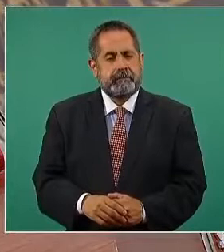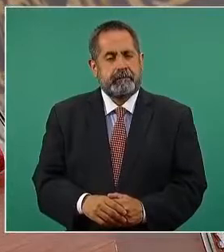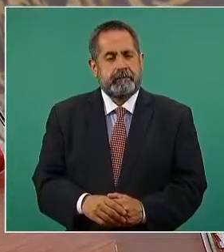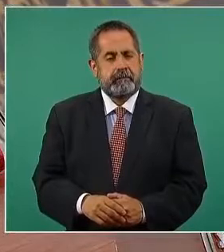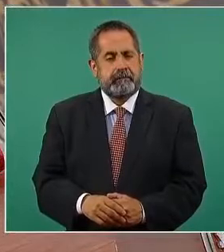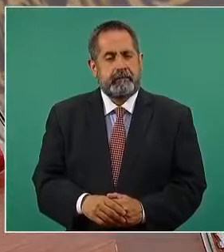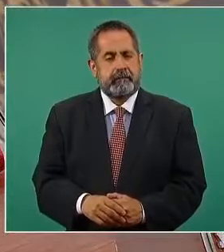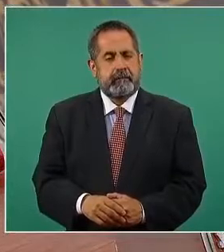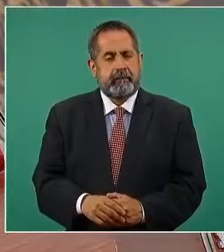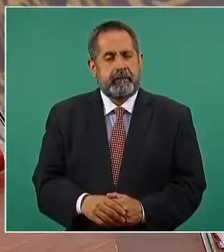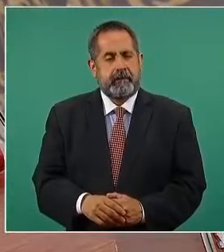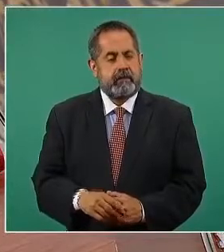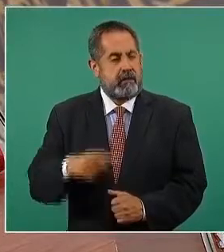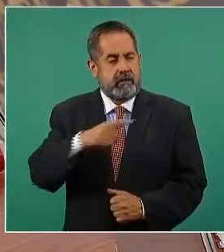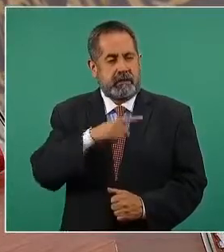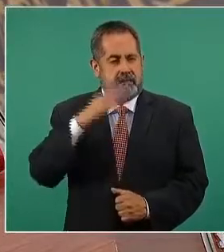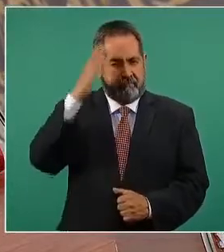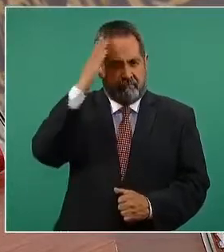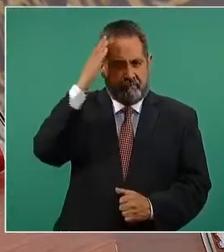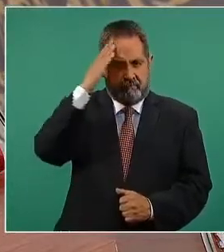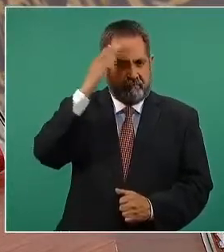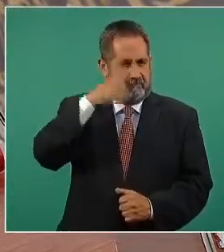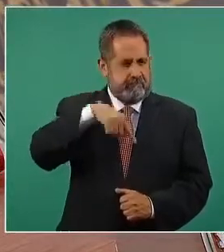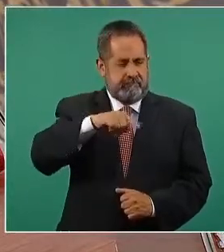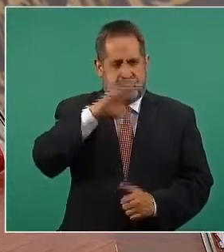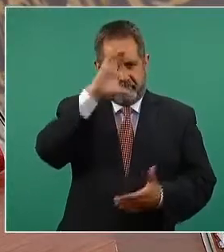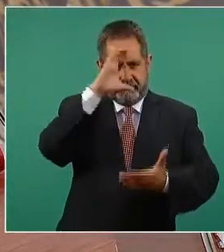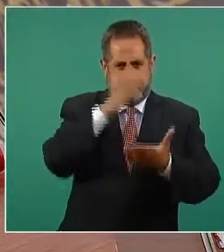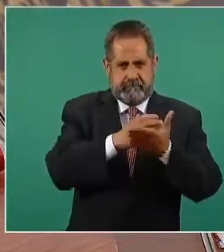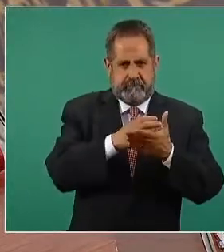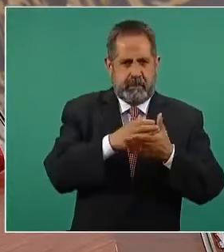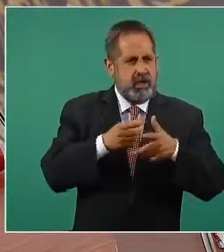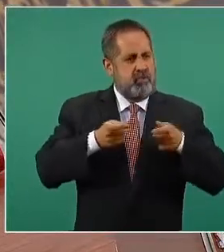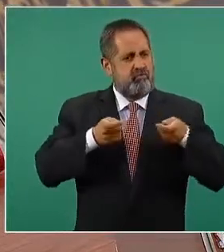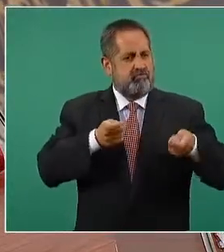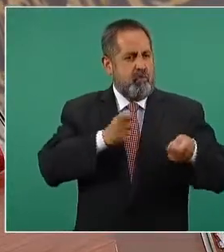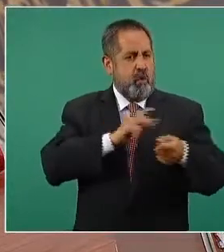de los jerarcas católicos